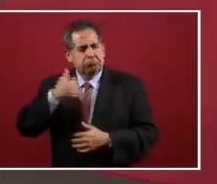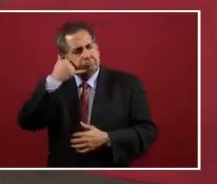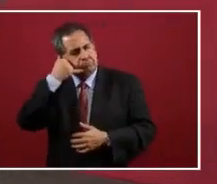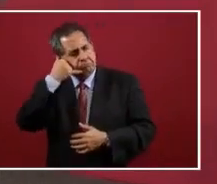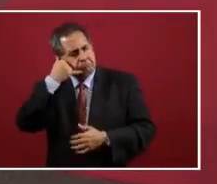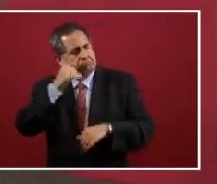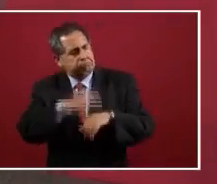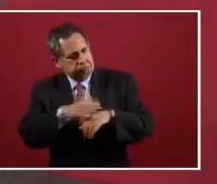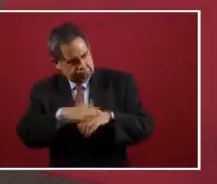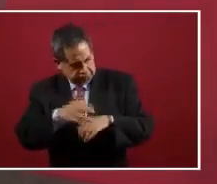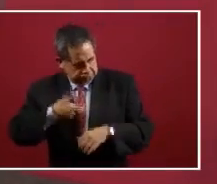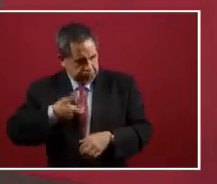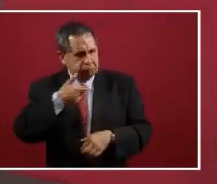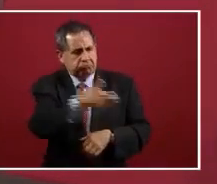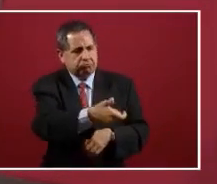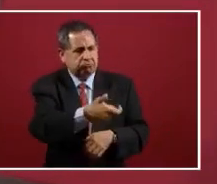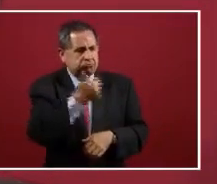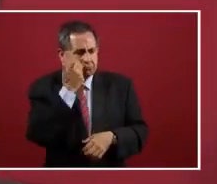ofrece